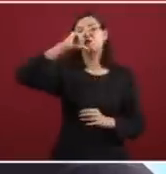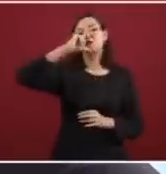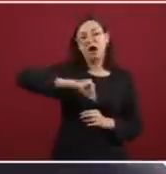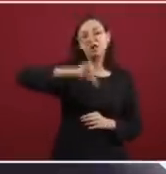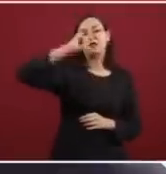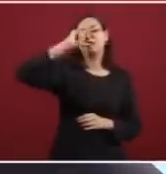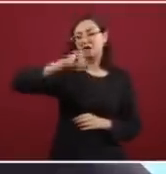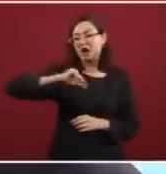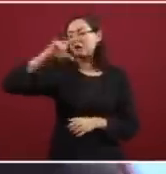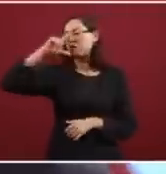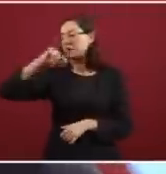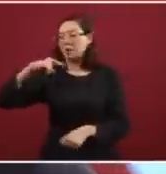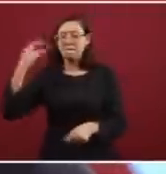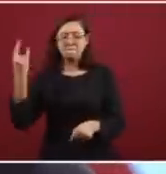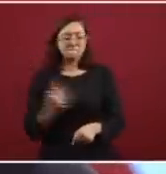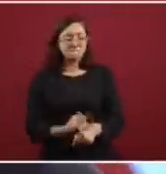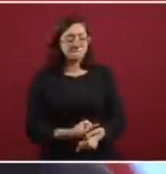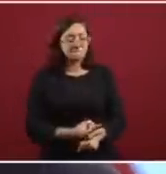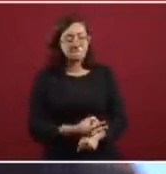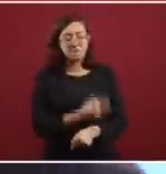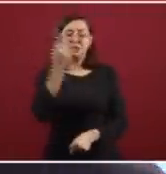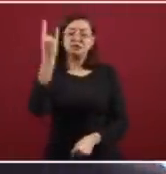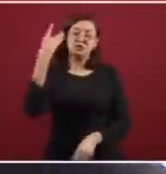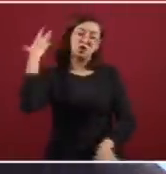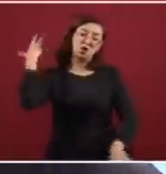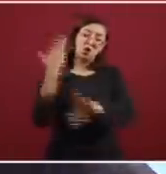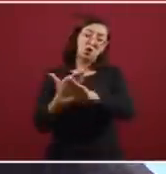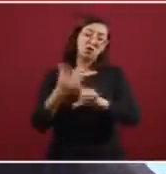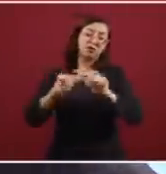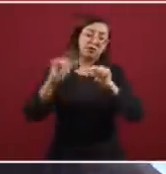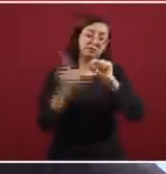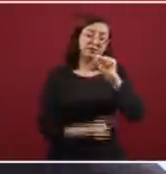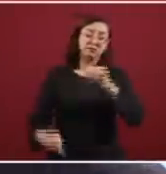que causó tanto daño,